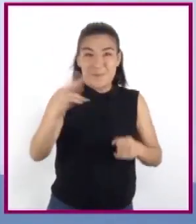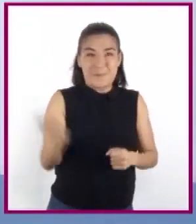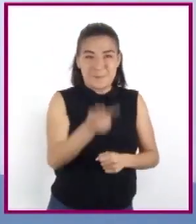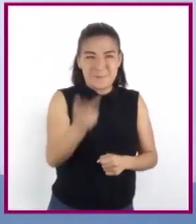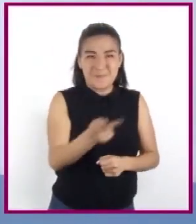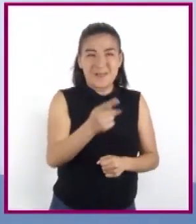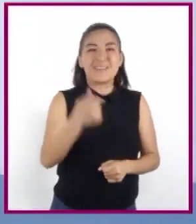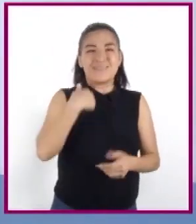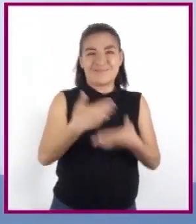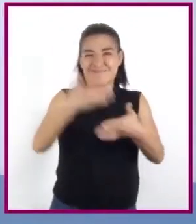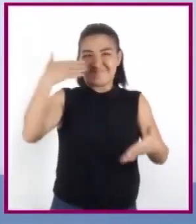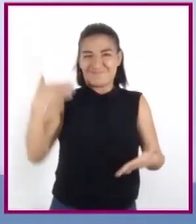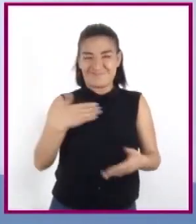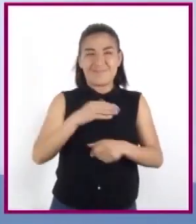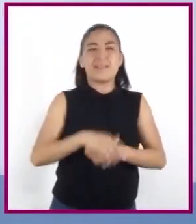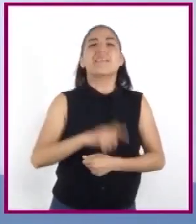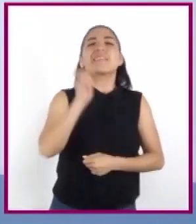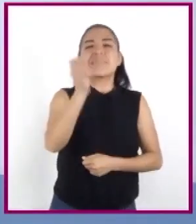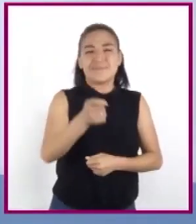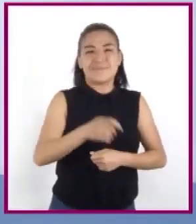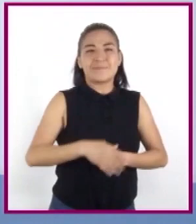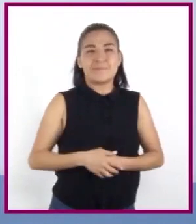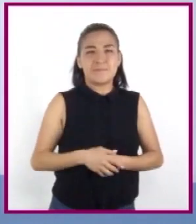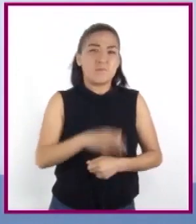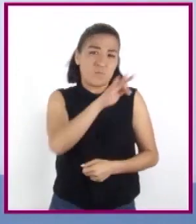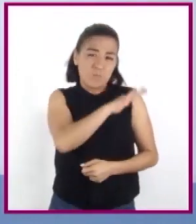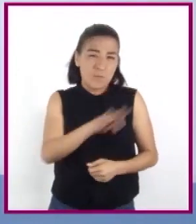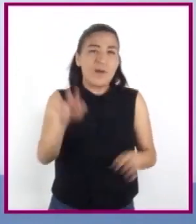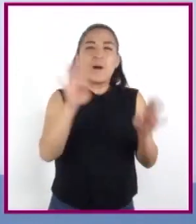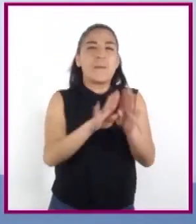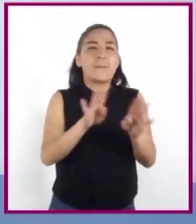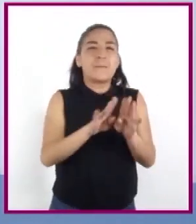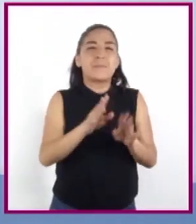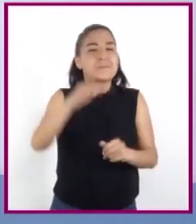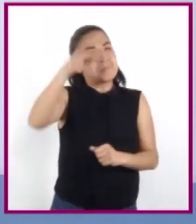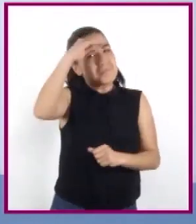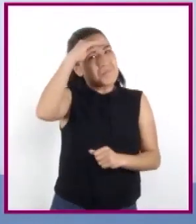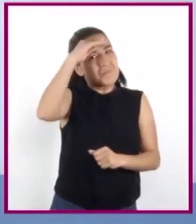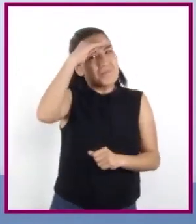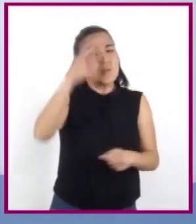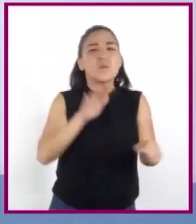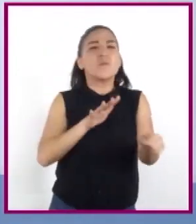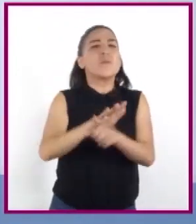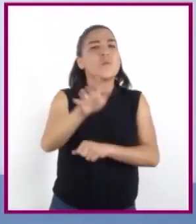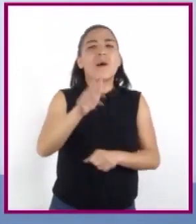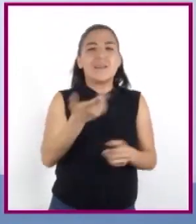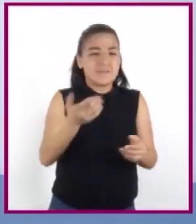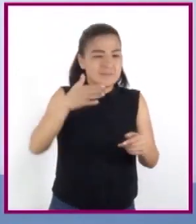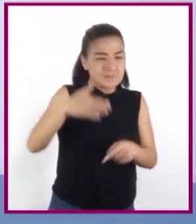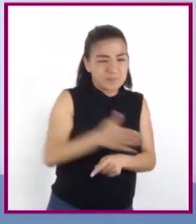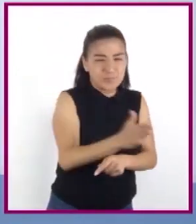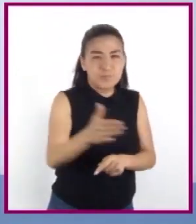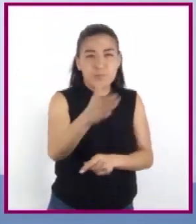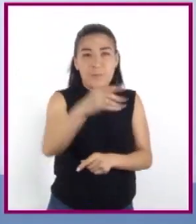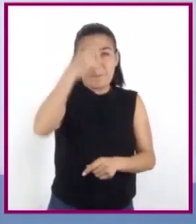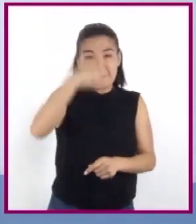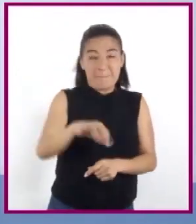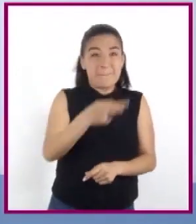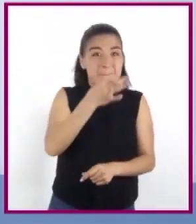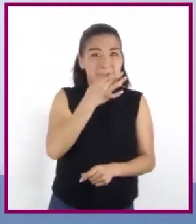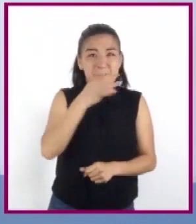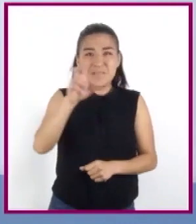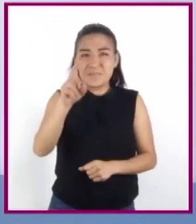que planteamos fue, ¿podríamos predecir cuál será su desplazamiento para el minuto